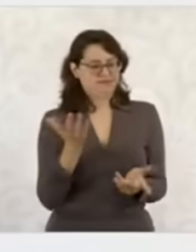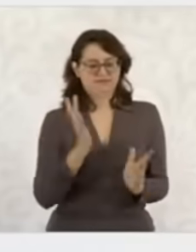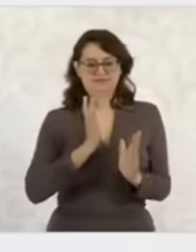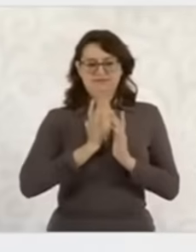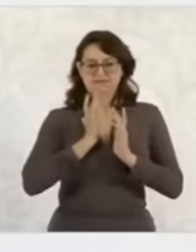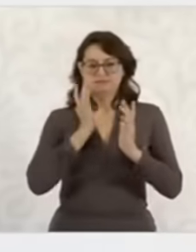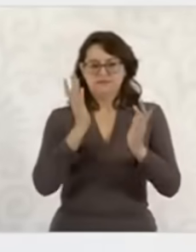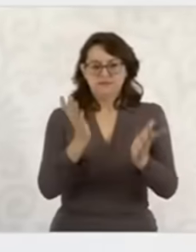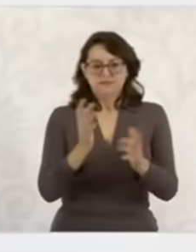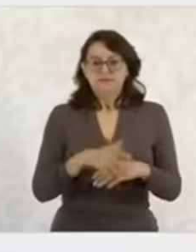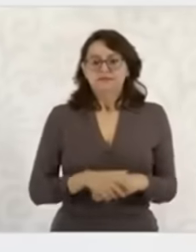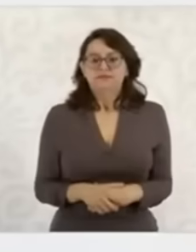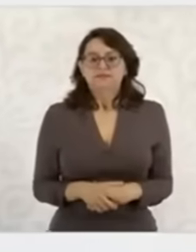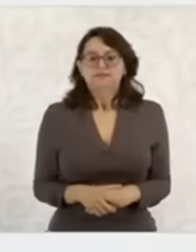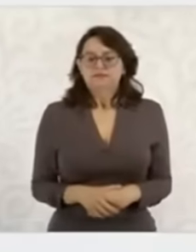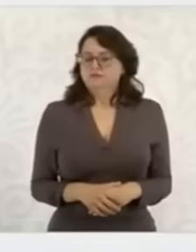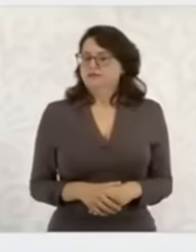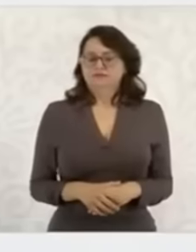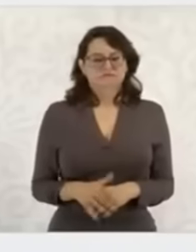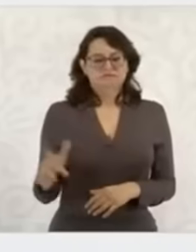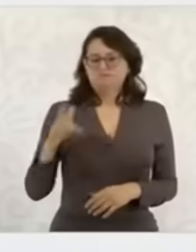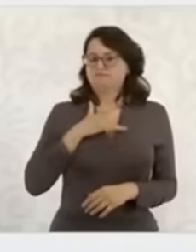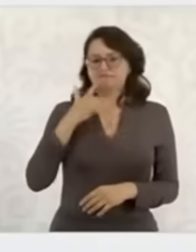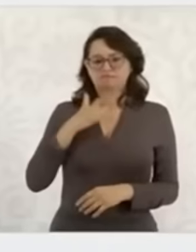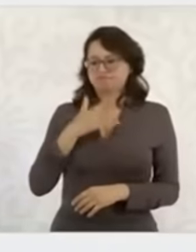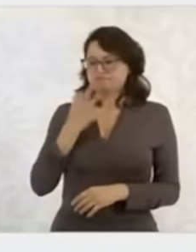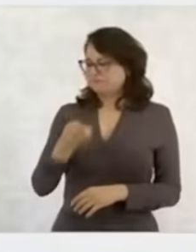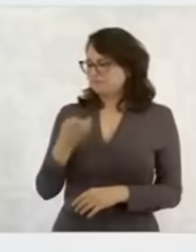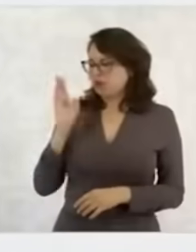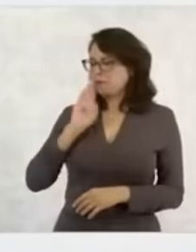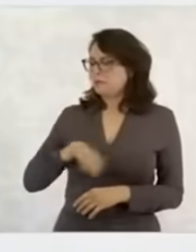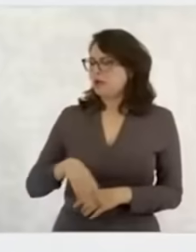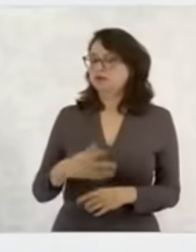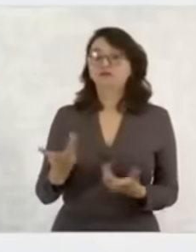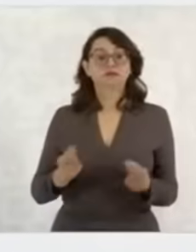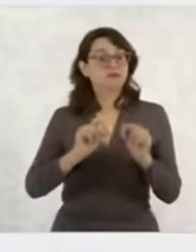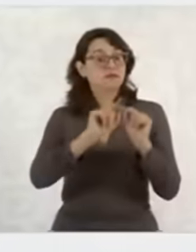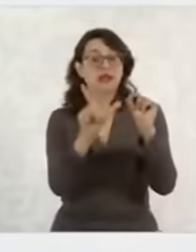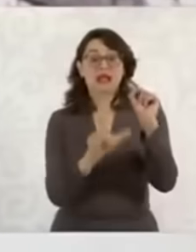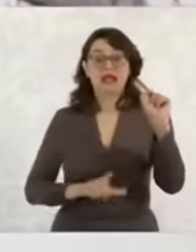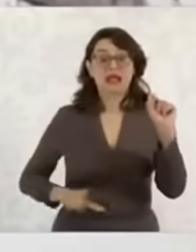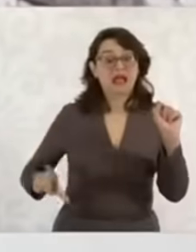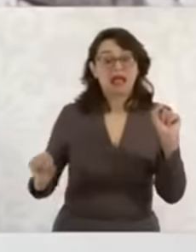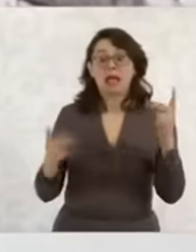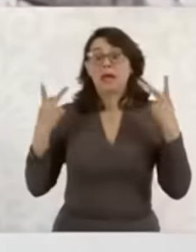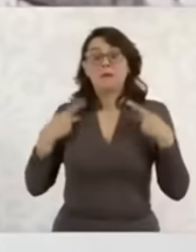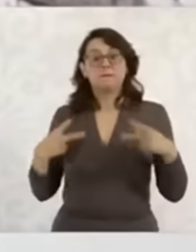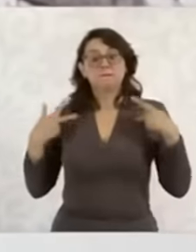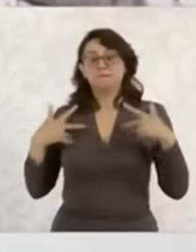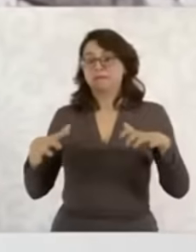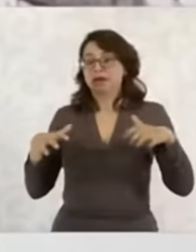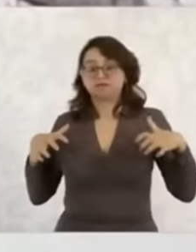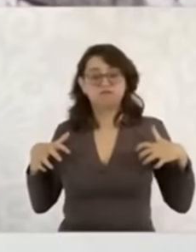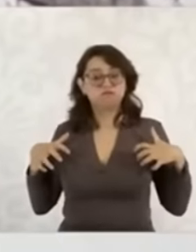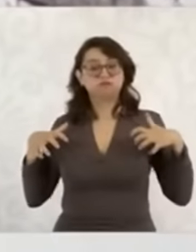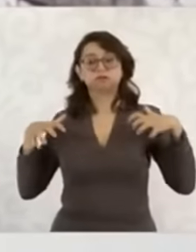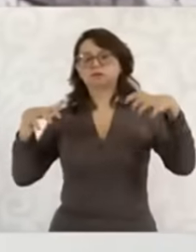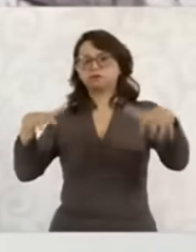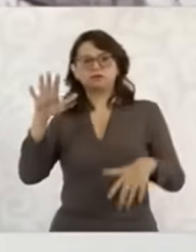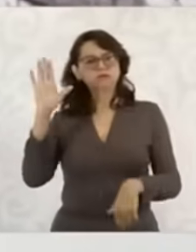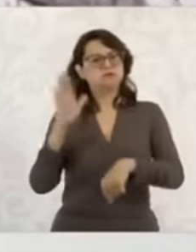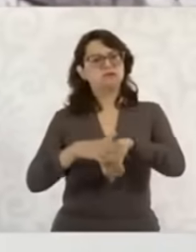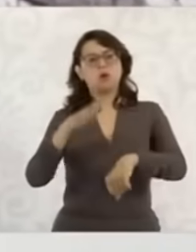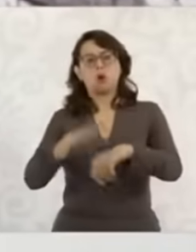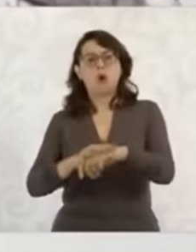Se pide, la gente empieza a movilizarse por todo el país y de la gente surge la consigna voto por